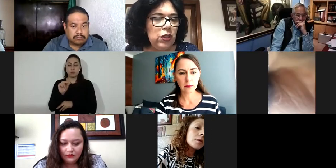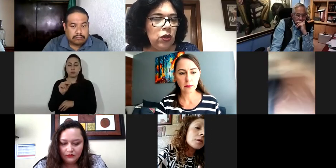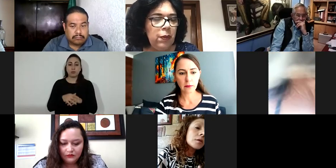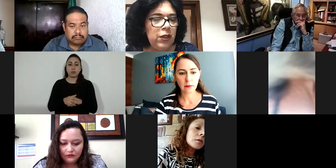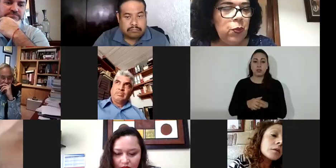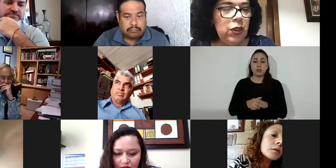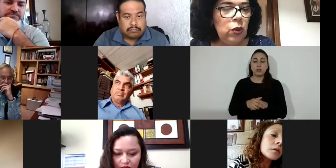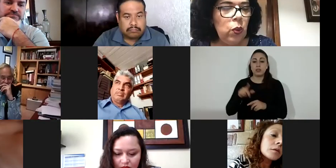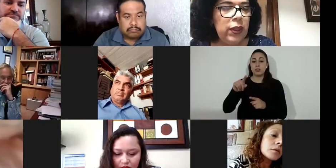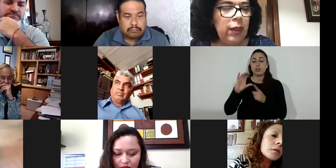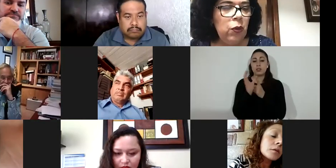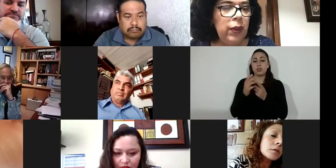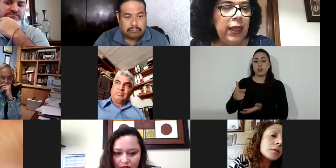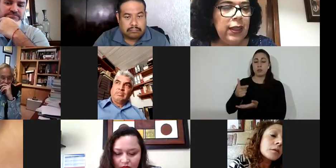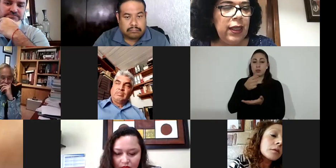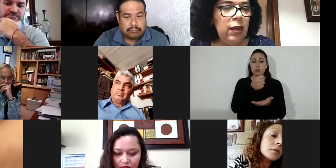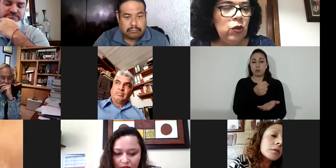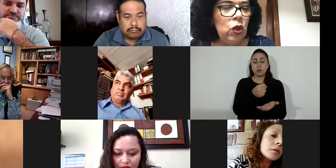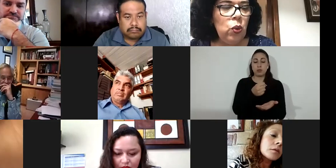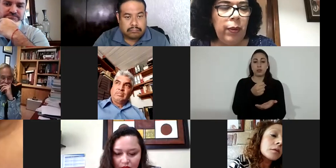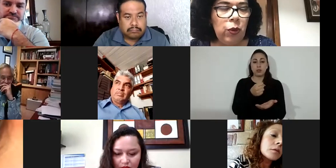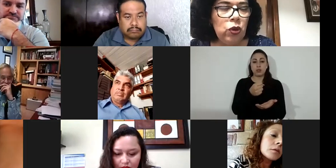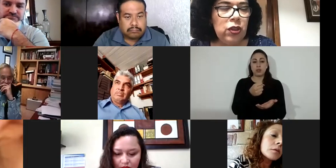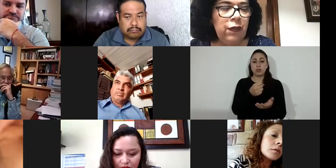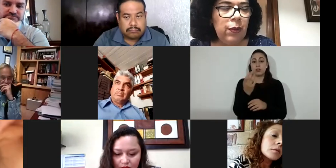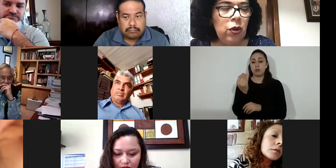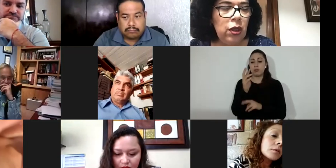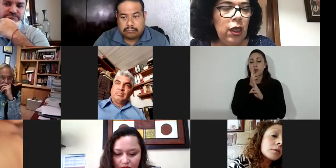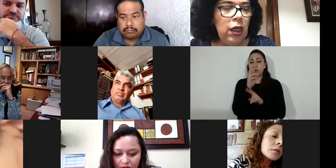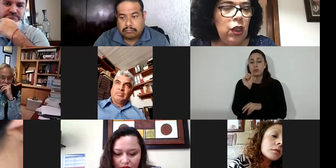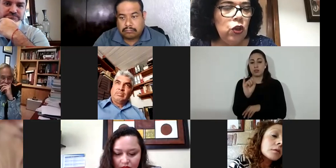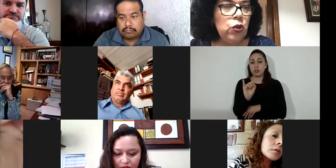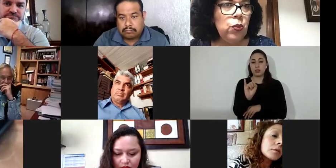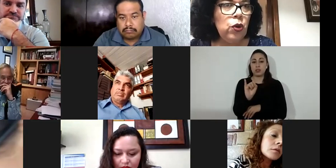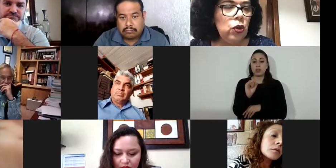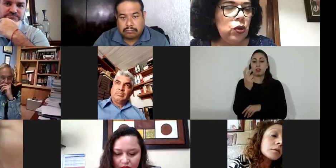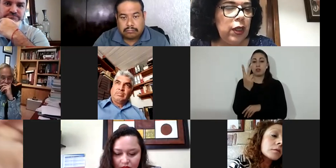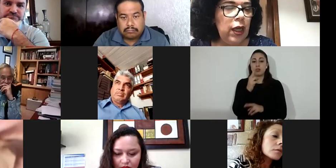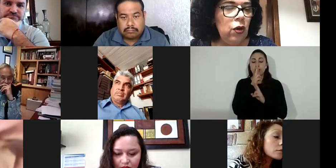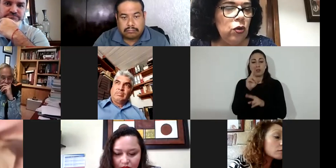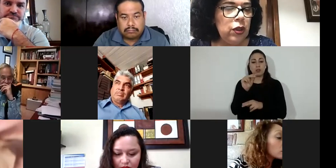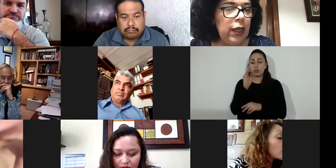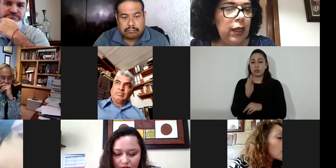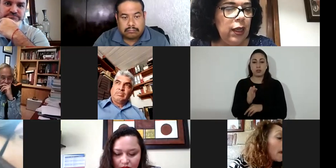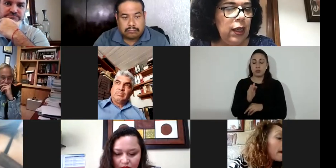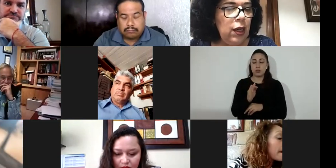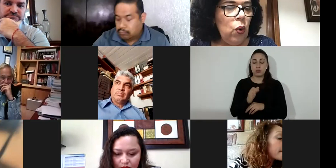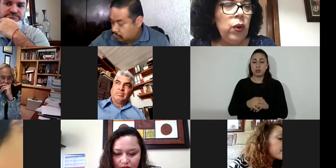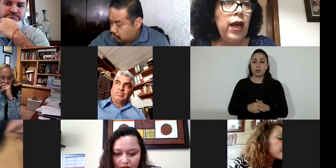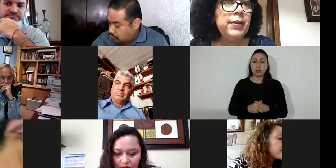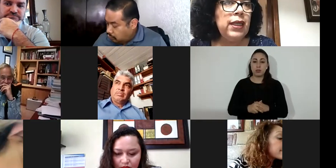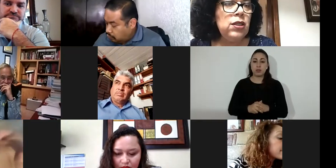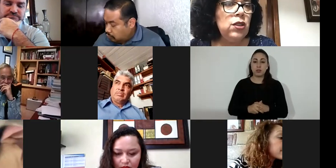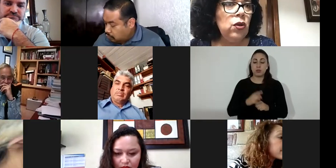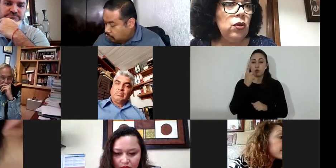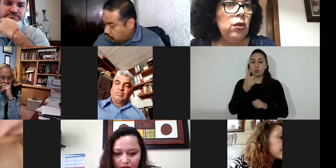la Comisión de Presupuesto y Cuenta Pública tenemos 9 votos a favor y 2 votos en contra.